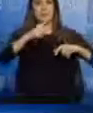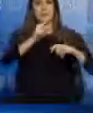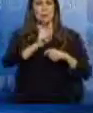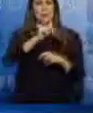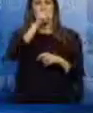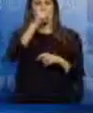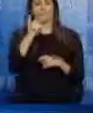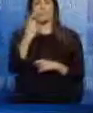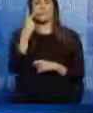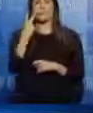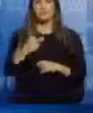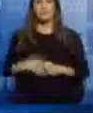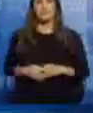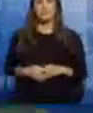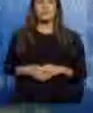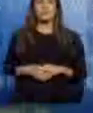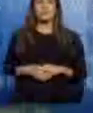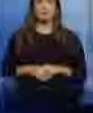Vamos a ver.